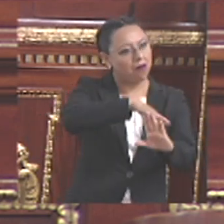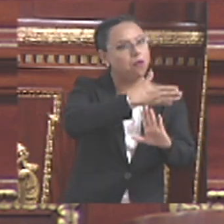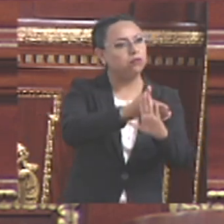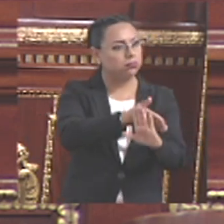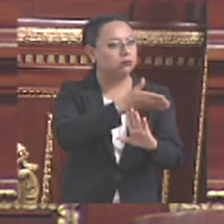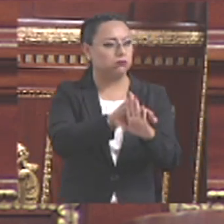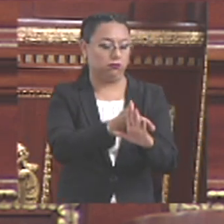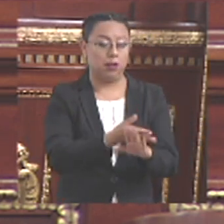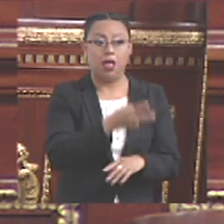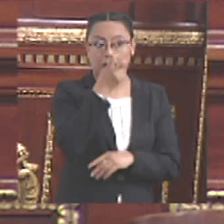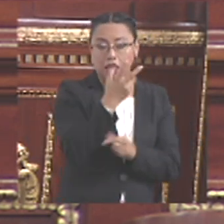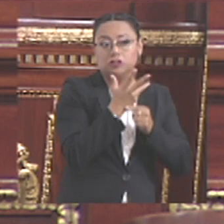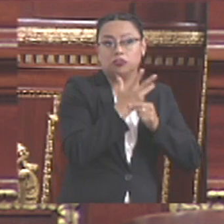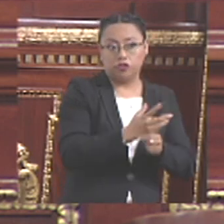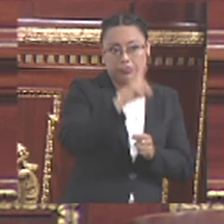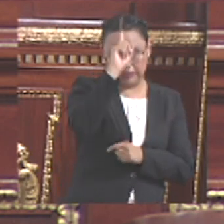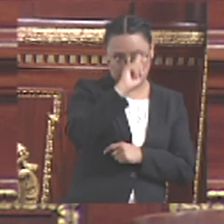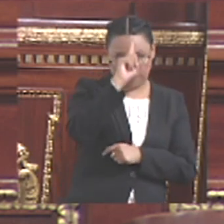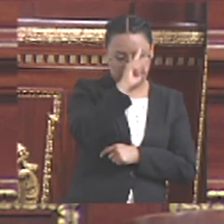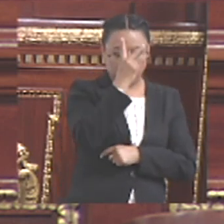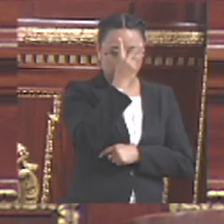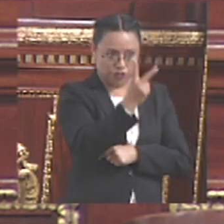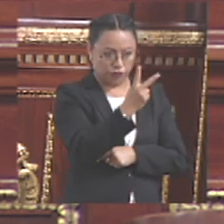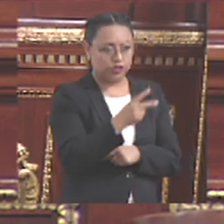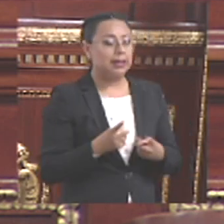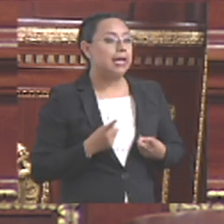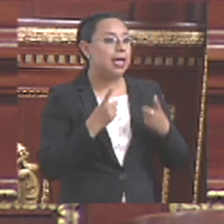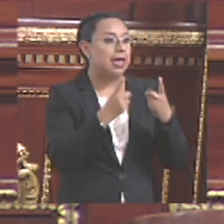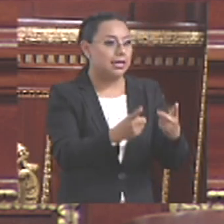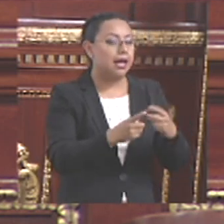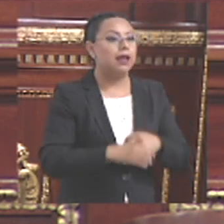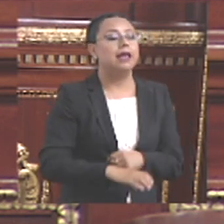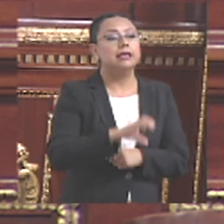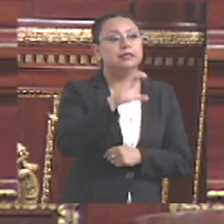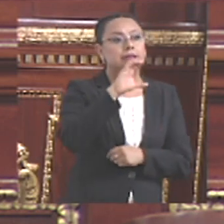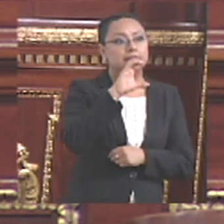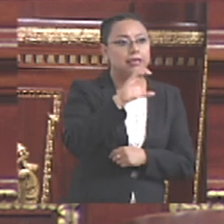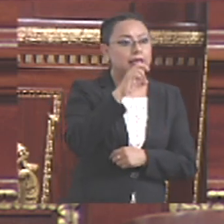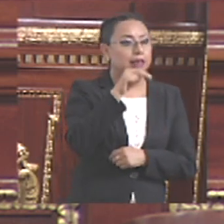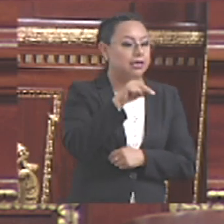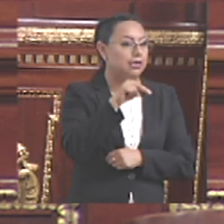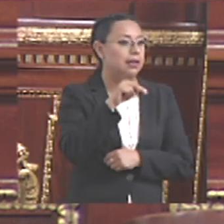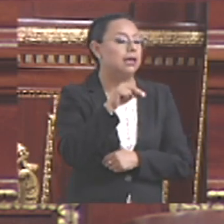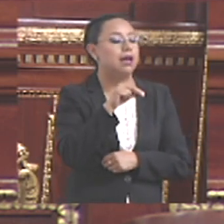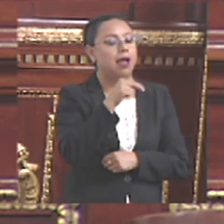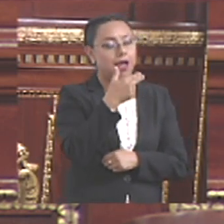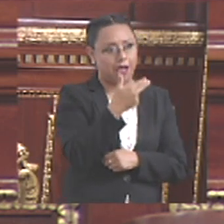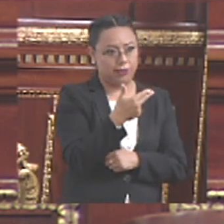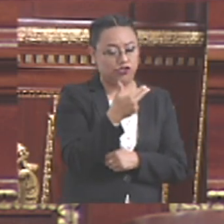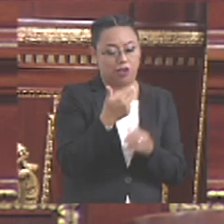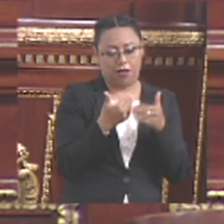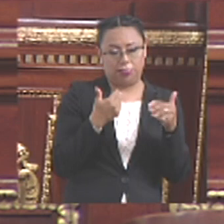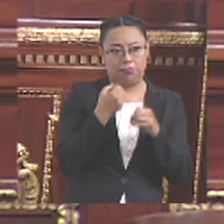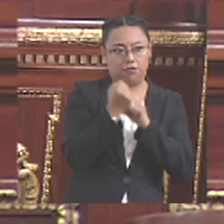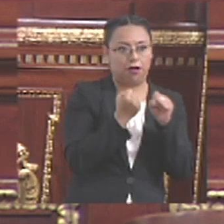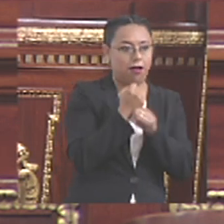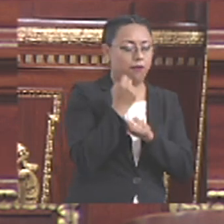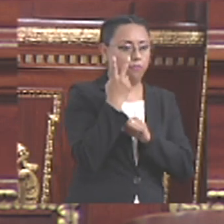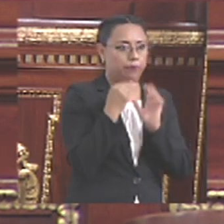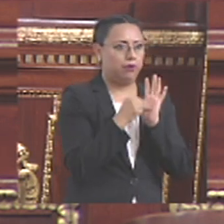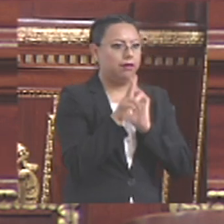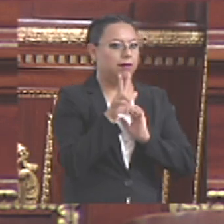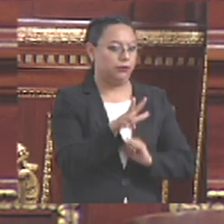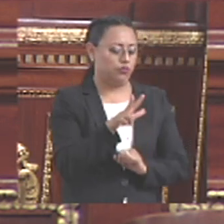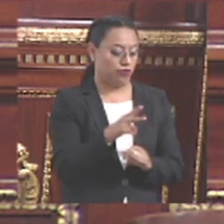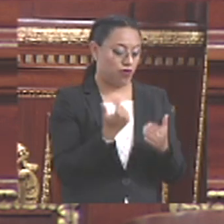dos recomendaciones emitidas por la Comisión Nacional de Derechos Humanos en 2018. Las y los